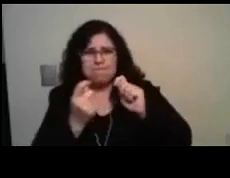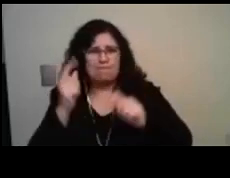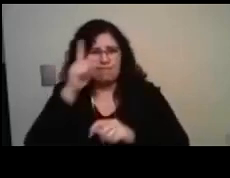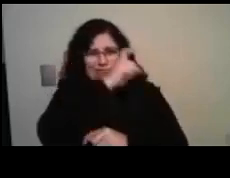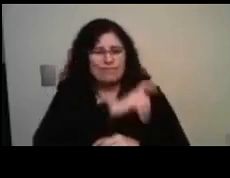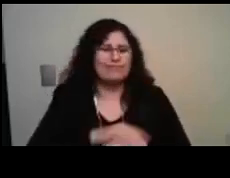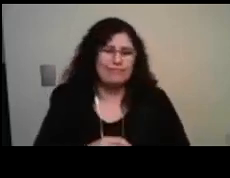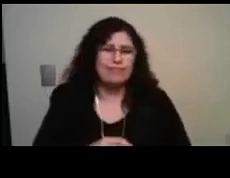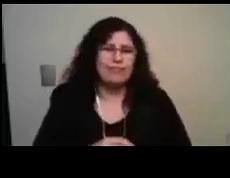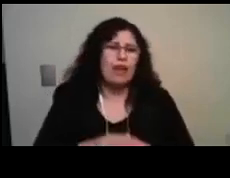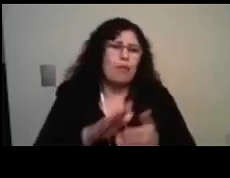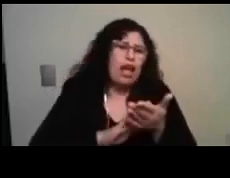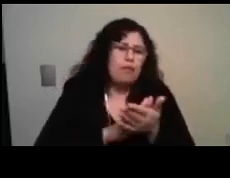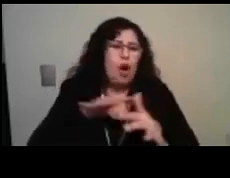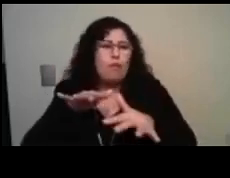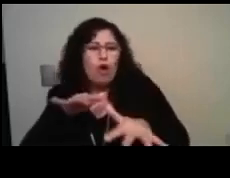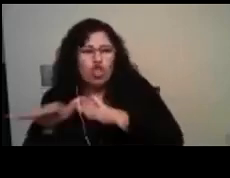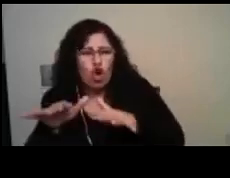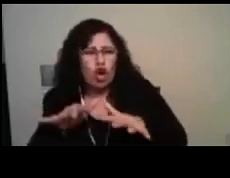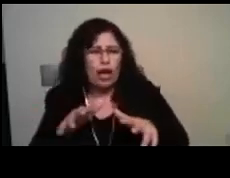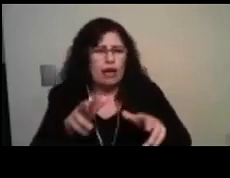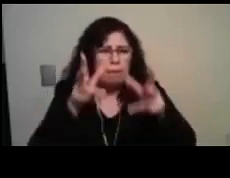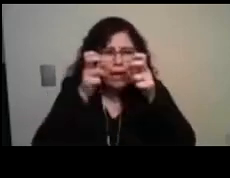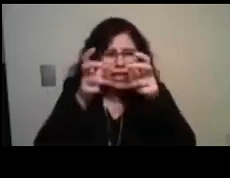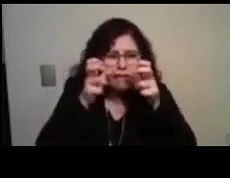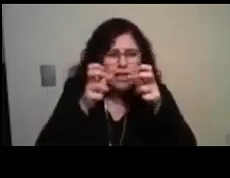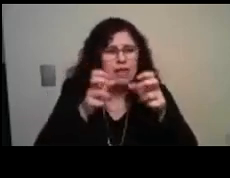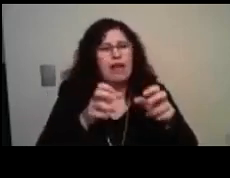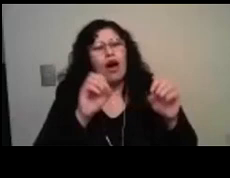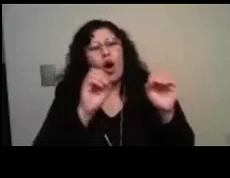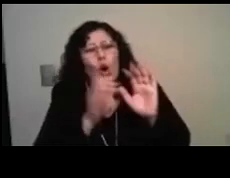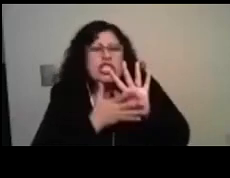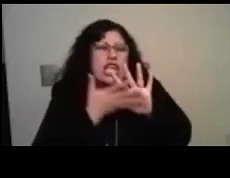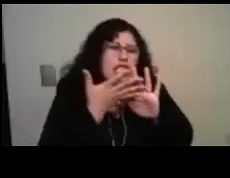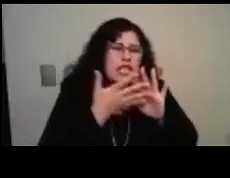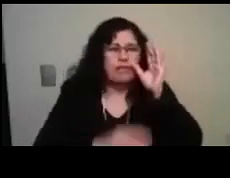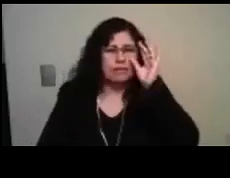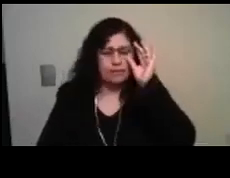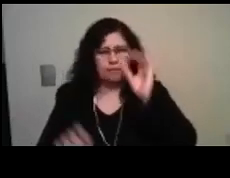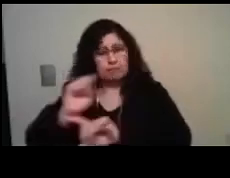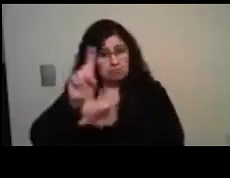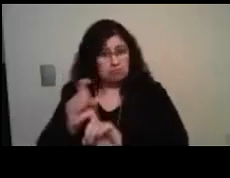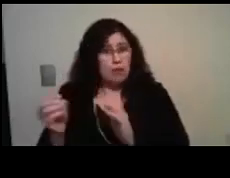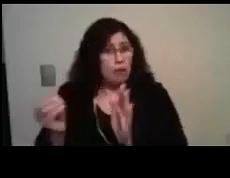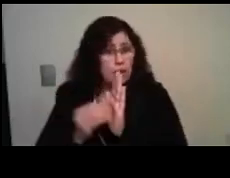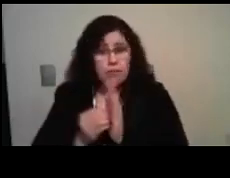motora, perceptiva, ¿ya? Aún tenemos tiempo para resolver preguntas, así que